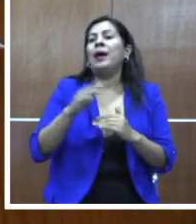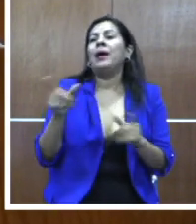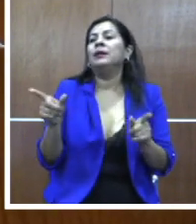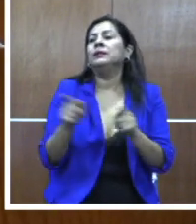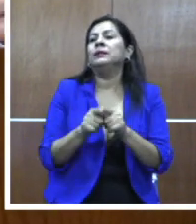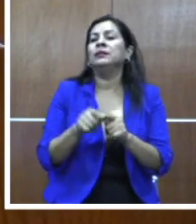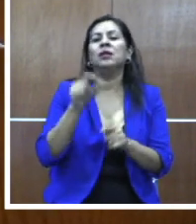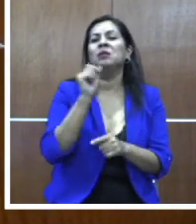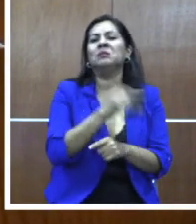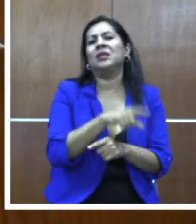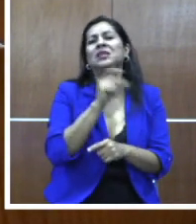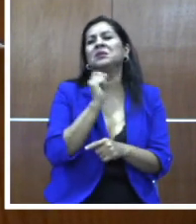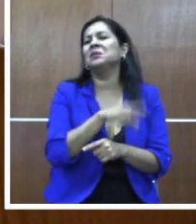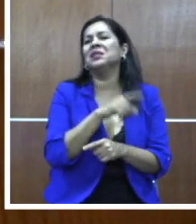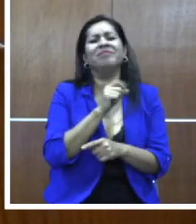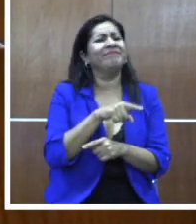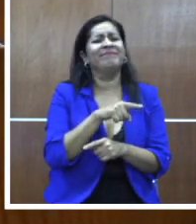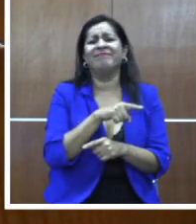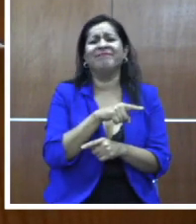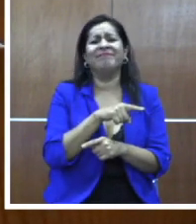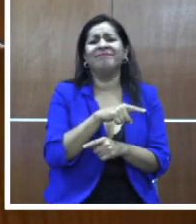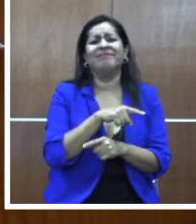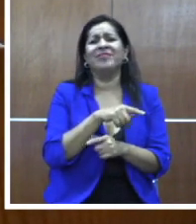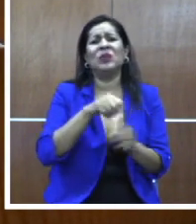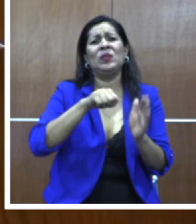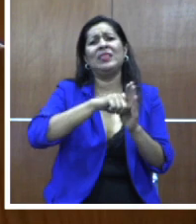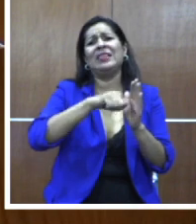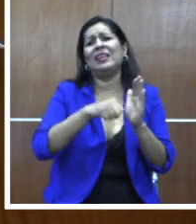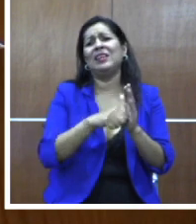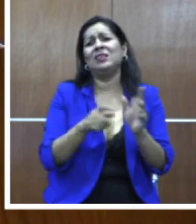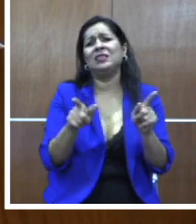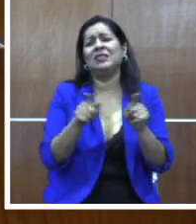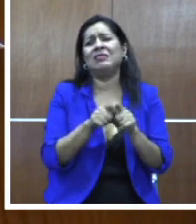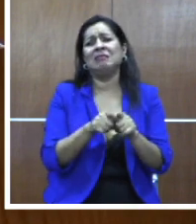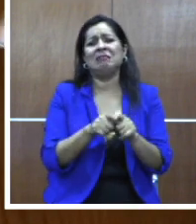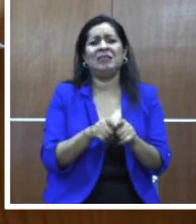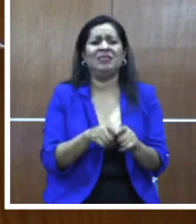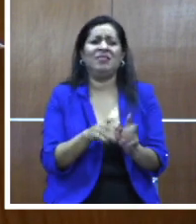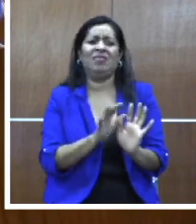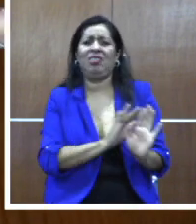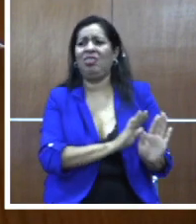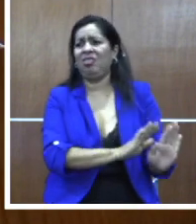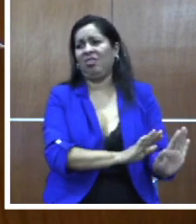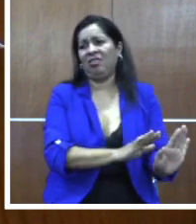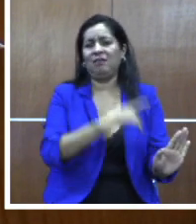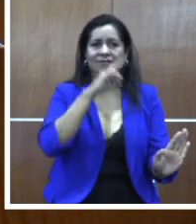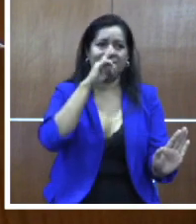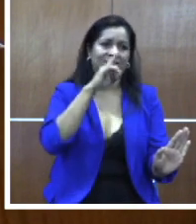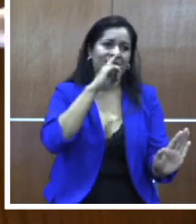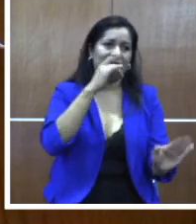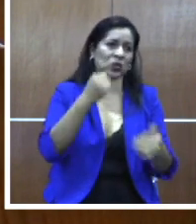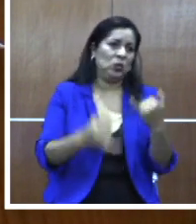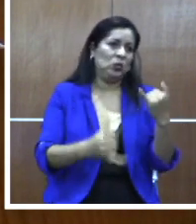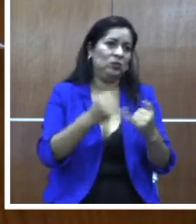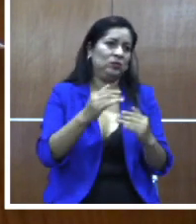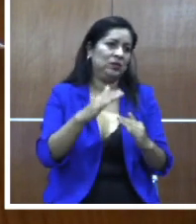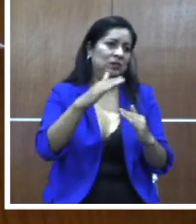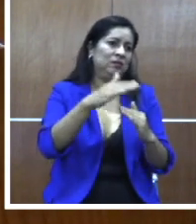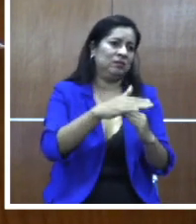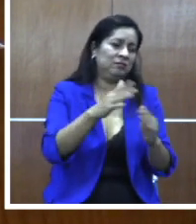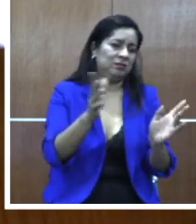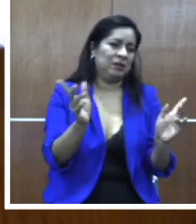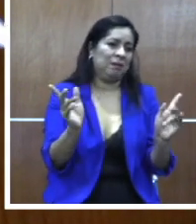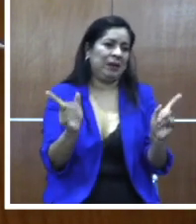de los mismos, no un tecnócrata insensible, ni un jurista de escritorio, ni